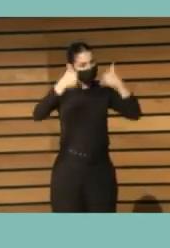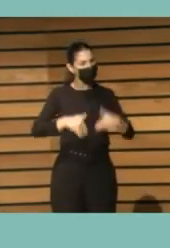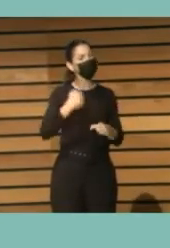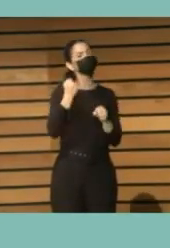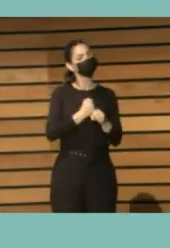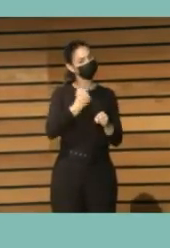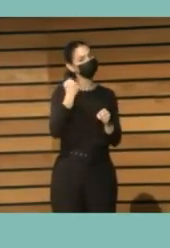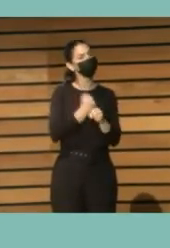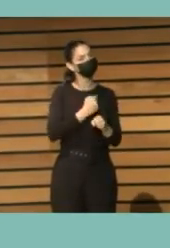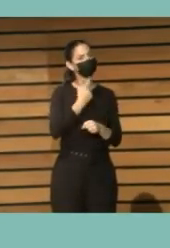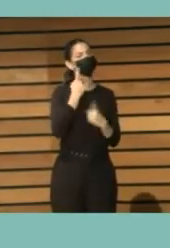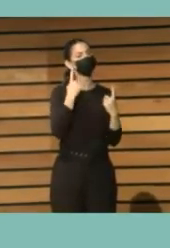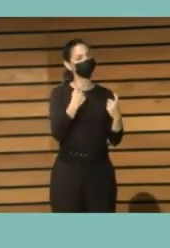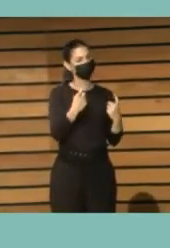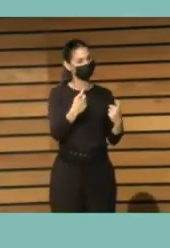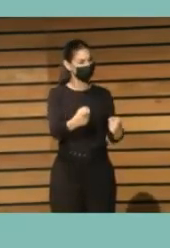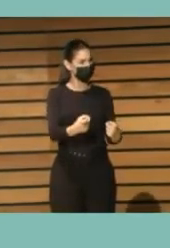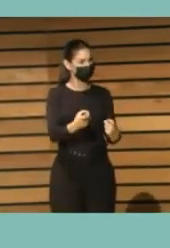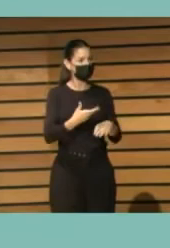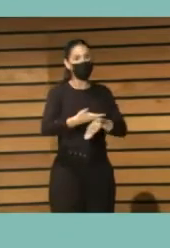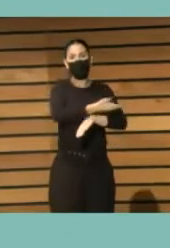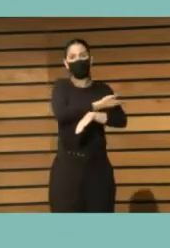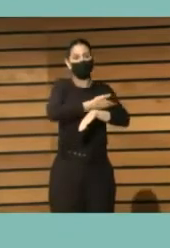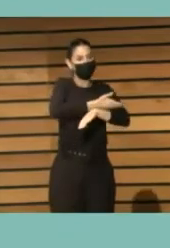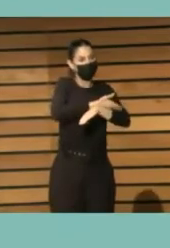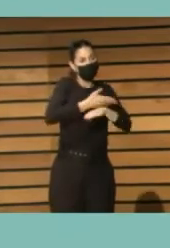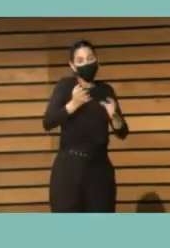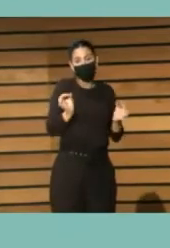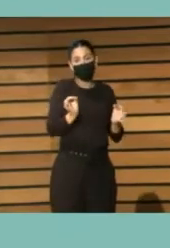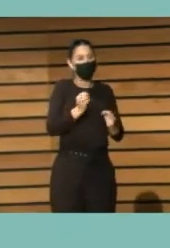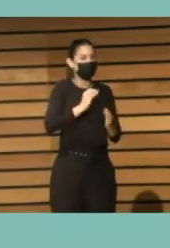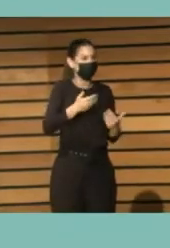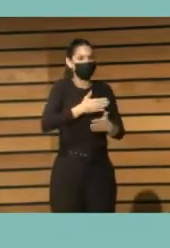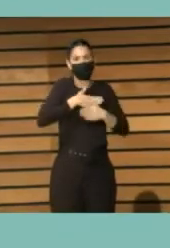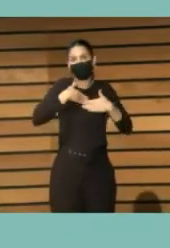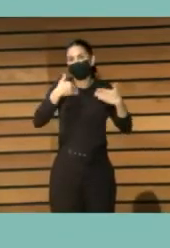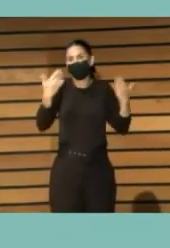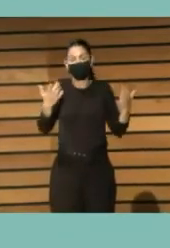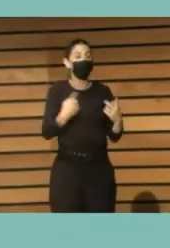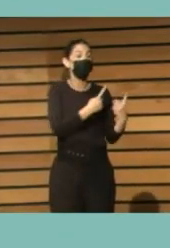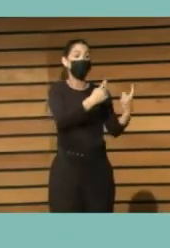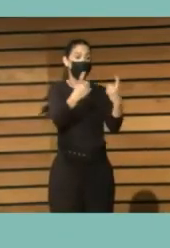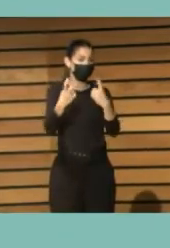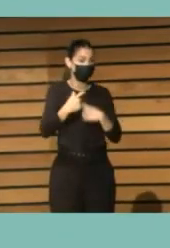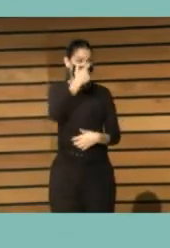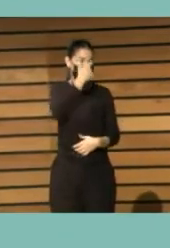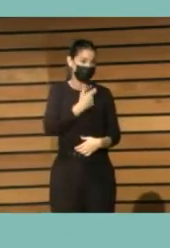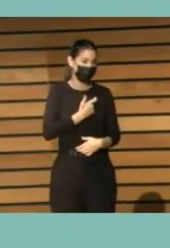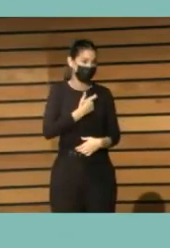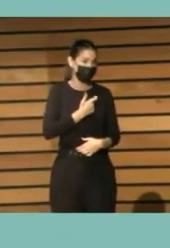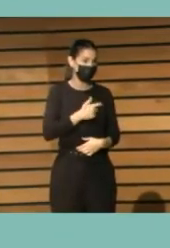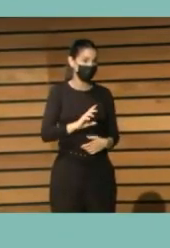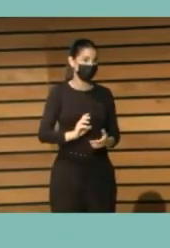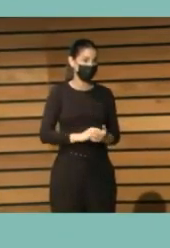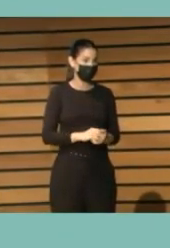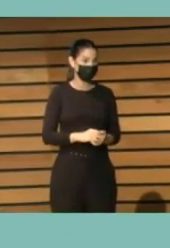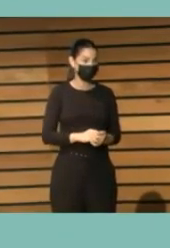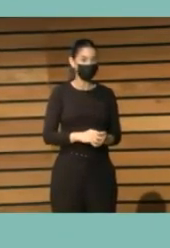vamos, al ministerio, a quien sea, a trabajar en eso, porque me hace mucha falta a mí, ya lo hablo desde el punto egoísta